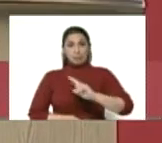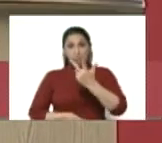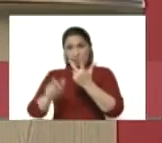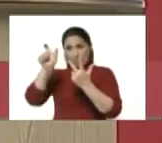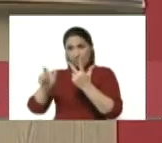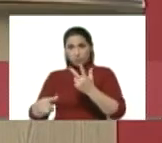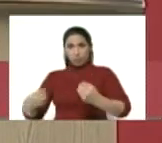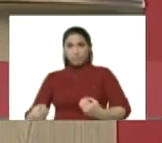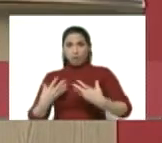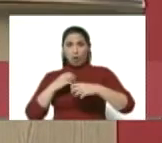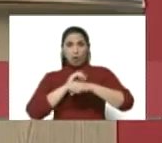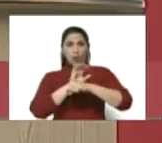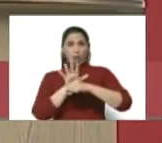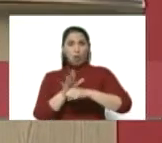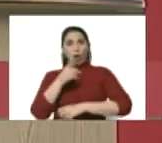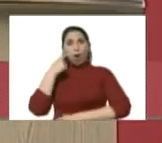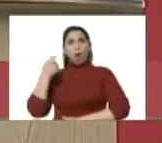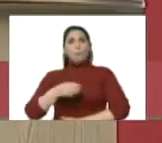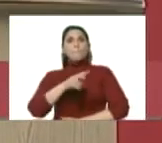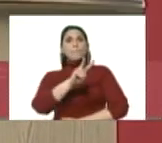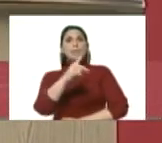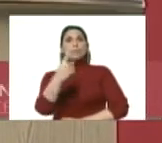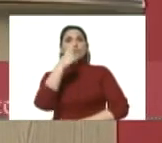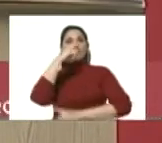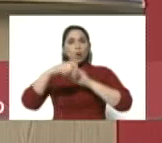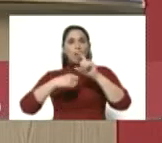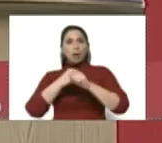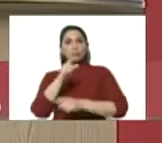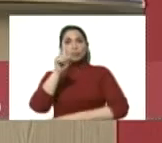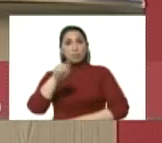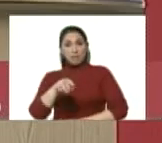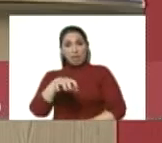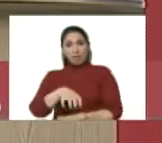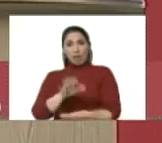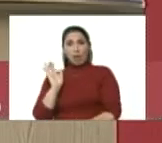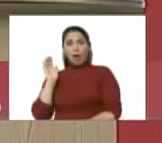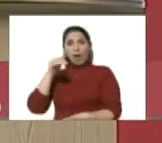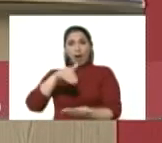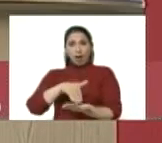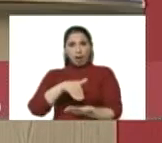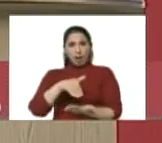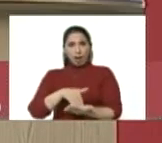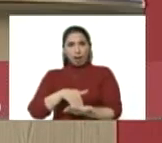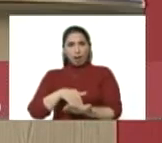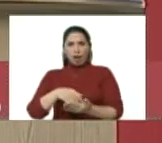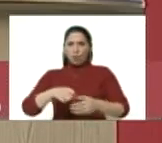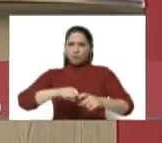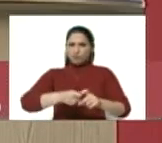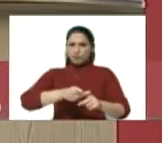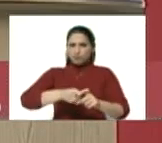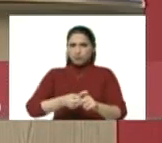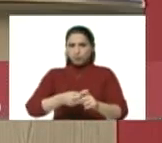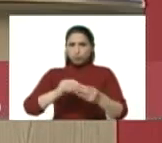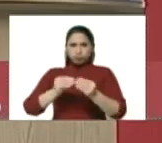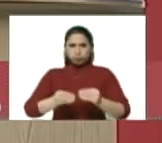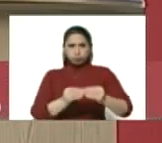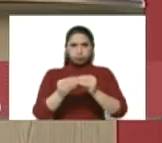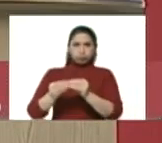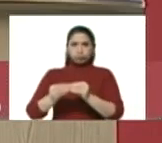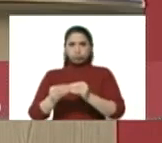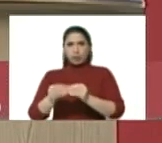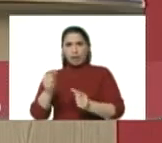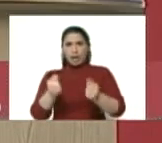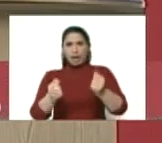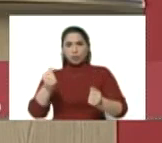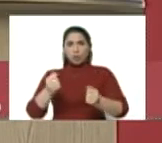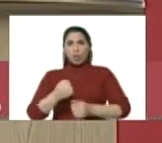caso es un hombre de 21 años, también del estado Aragua, mecánico, es asmático,